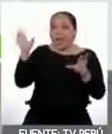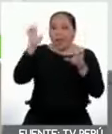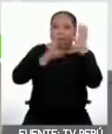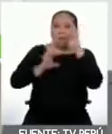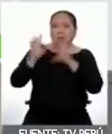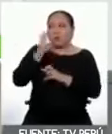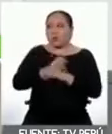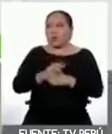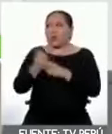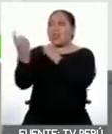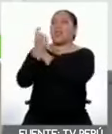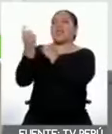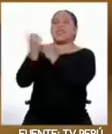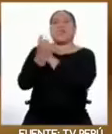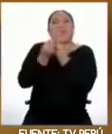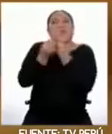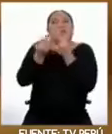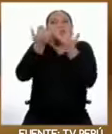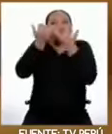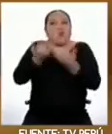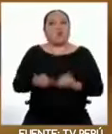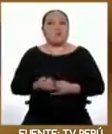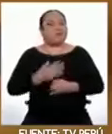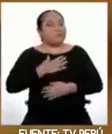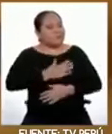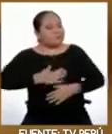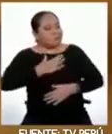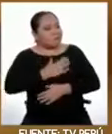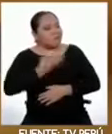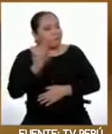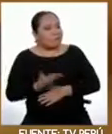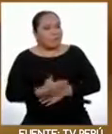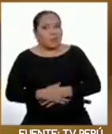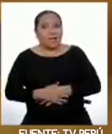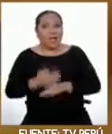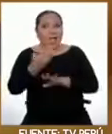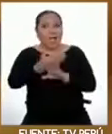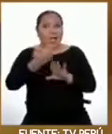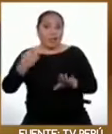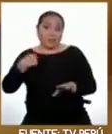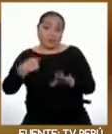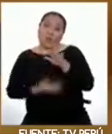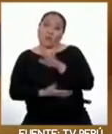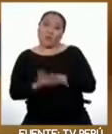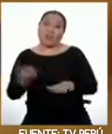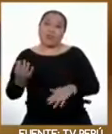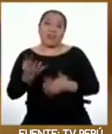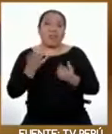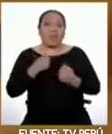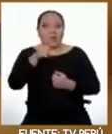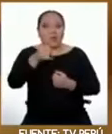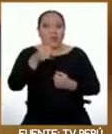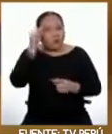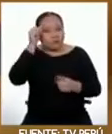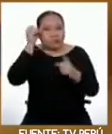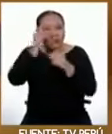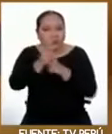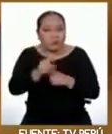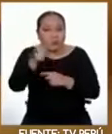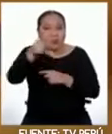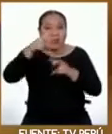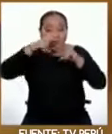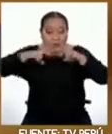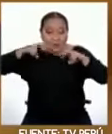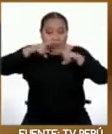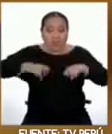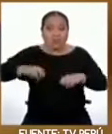todas nuestras dudas y enseñarnos tanto hoy. Fue un placer, Yanira. Pero antes de irme, quiero dejar un reto adicional.